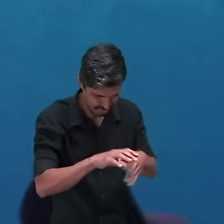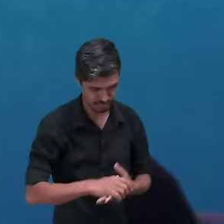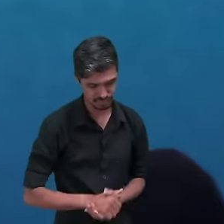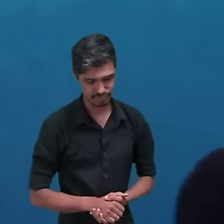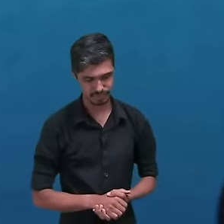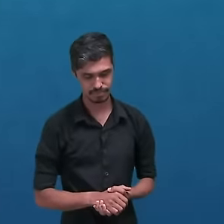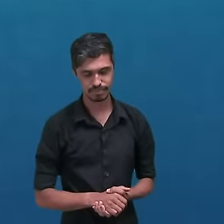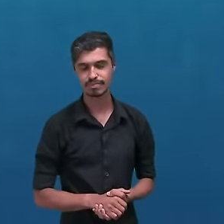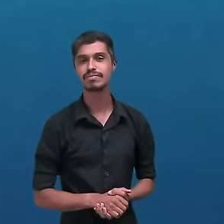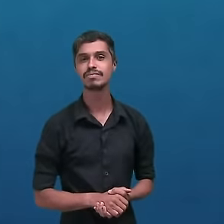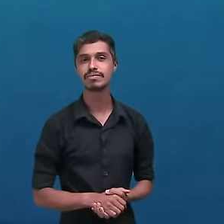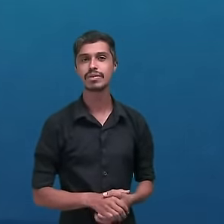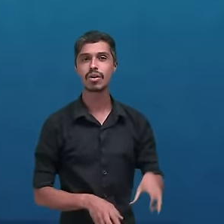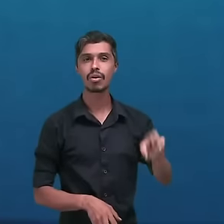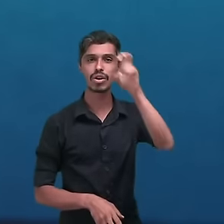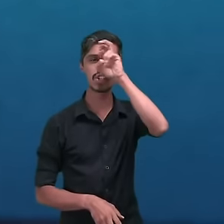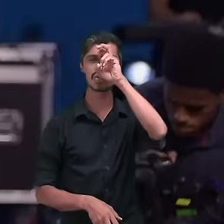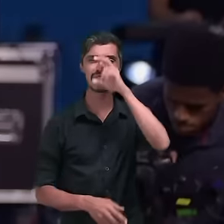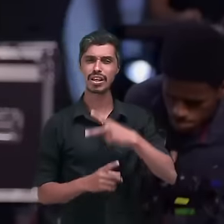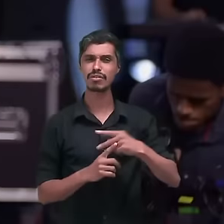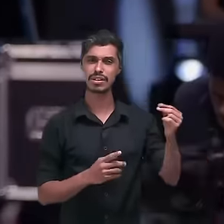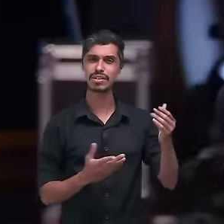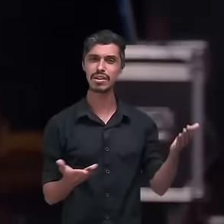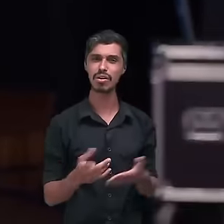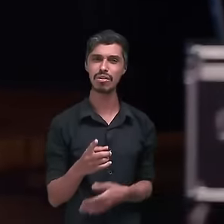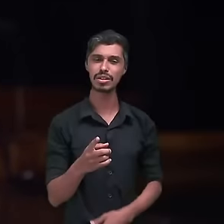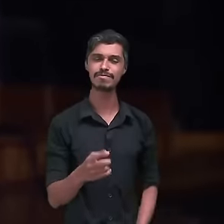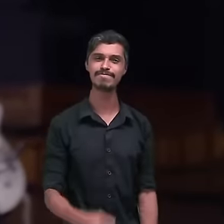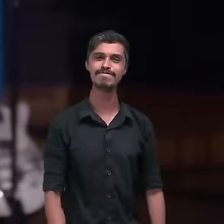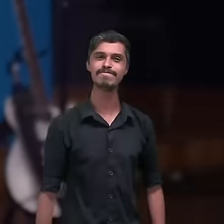El egipcio está venciendo la batalla.